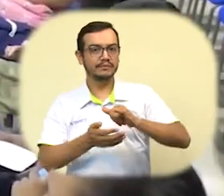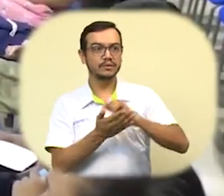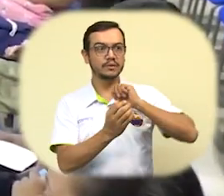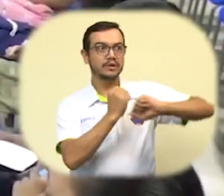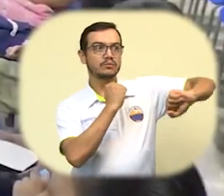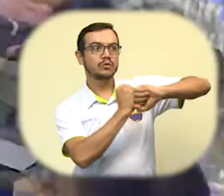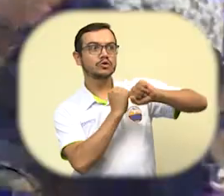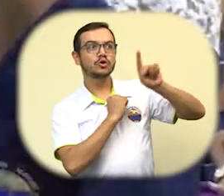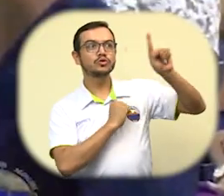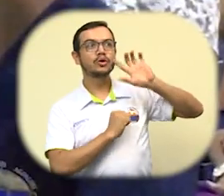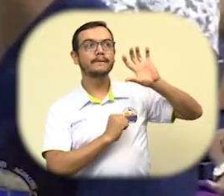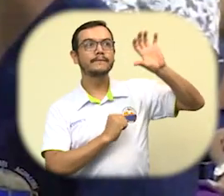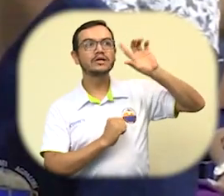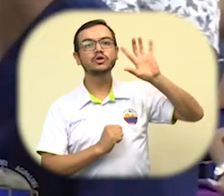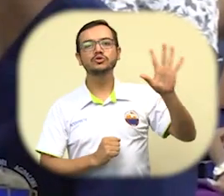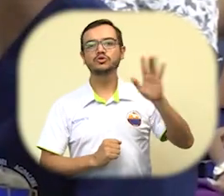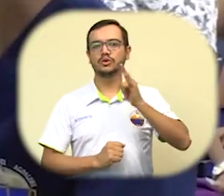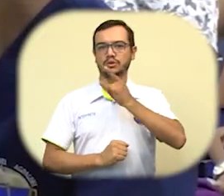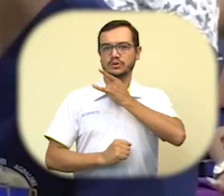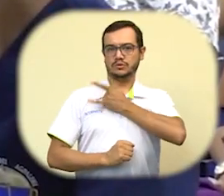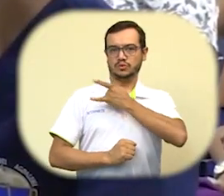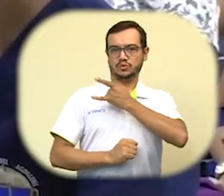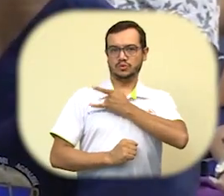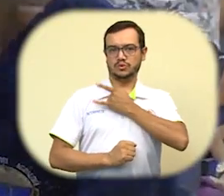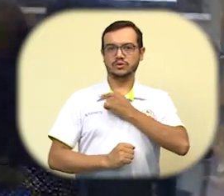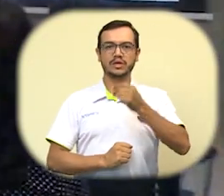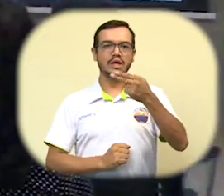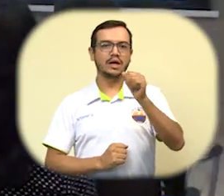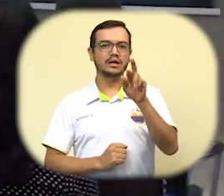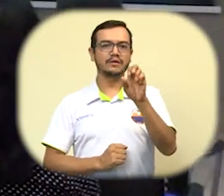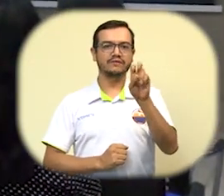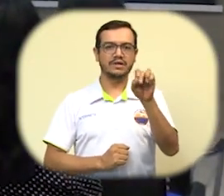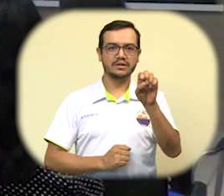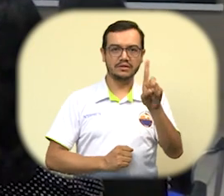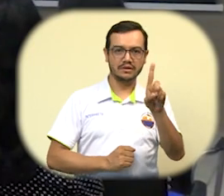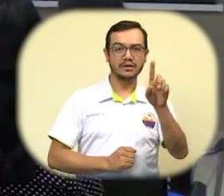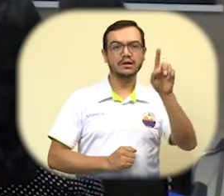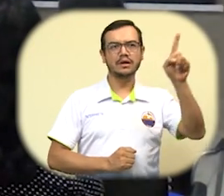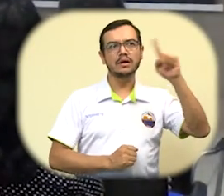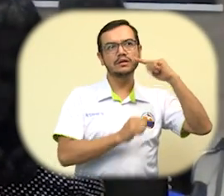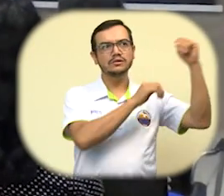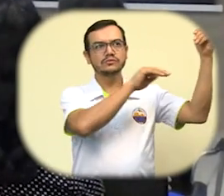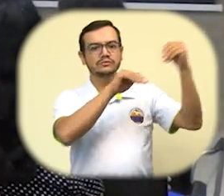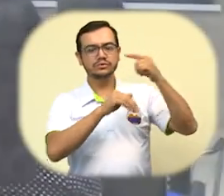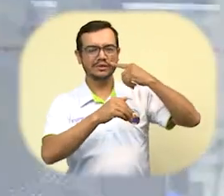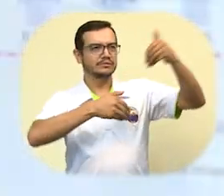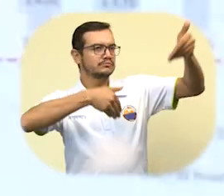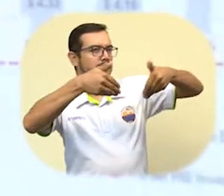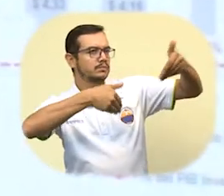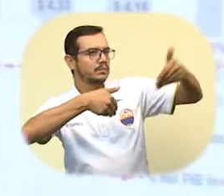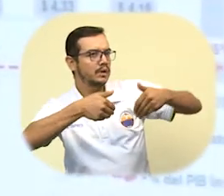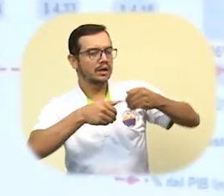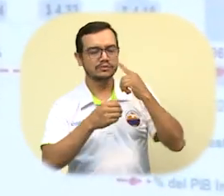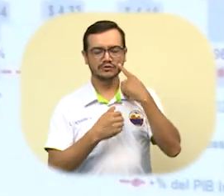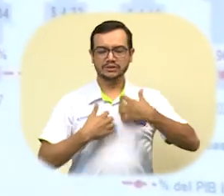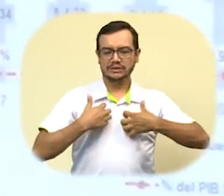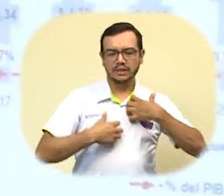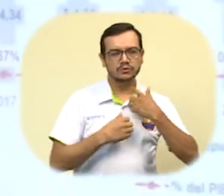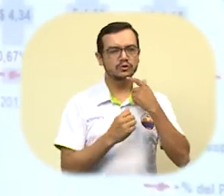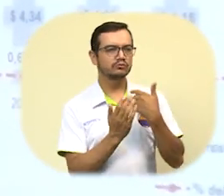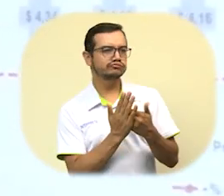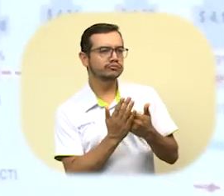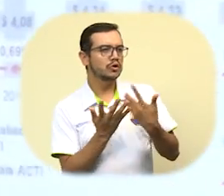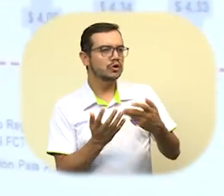Mater, con el apoyo de Harvard Colombian Student Society, se sembraron propuestas, inquietudes, nuevas visiones